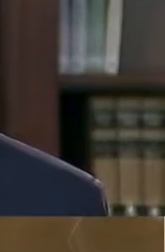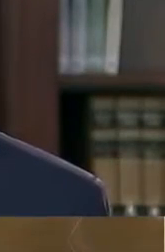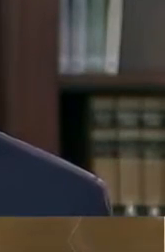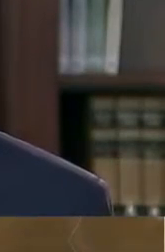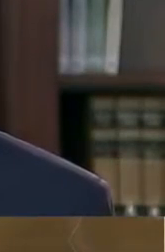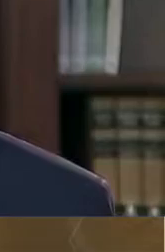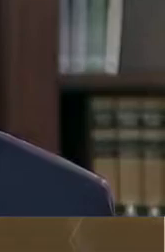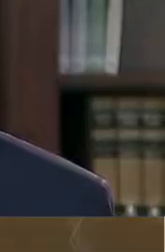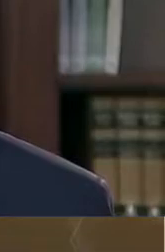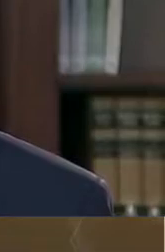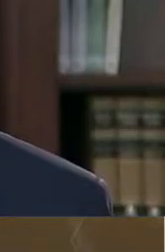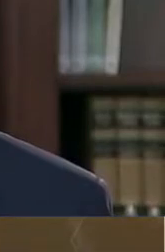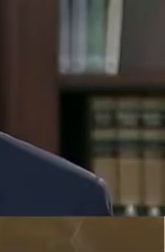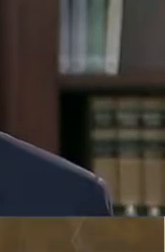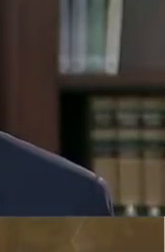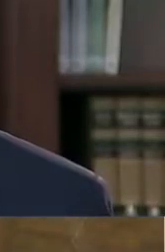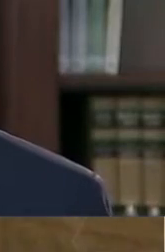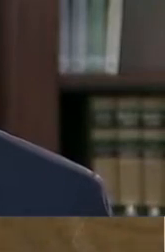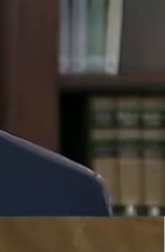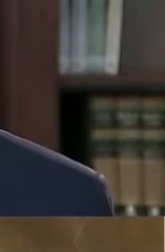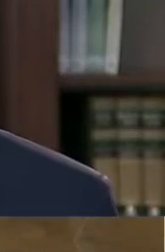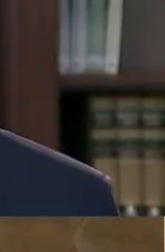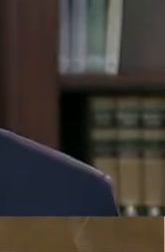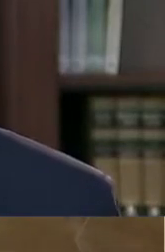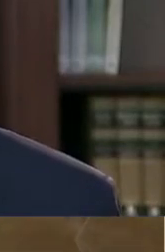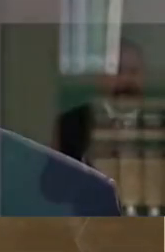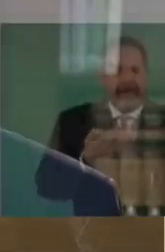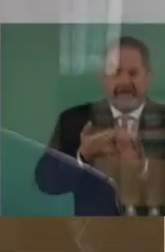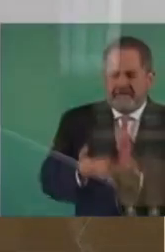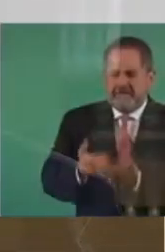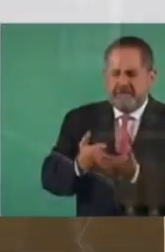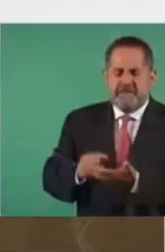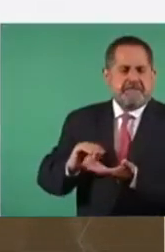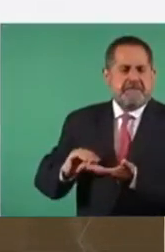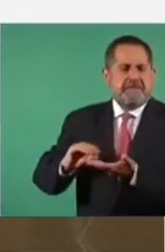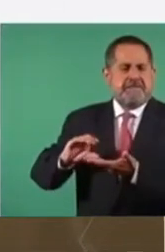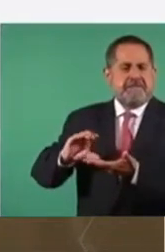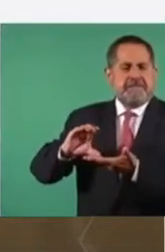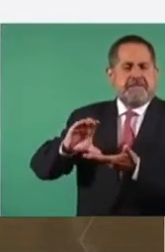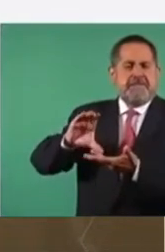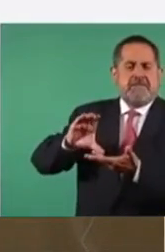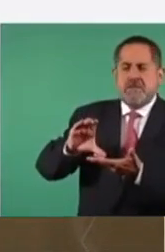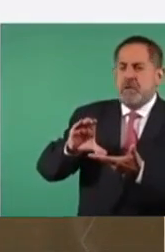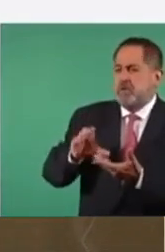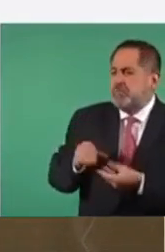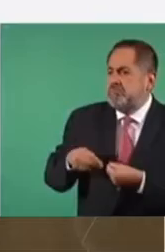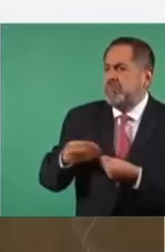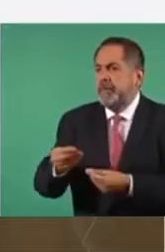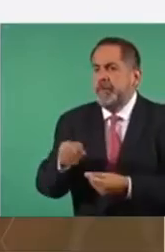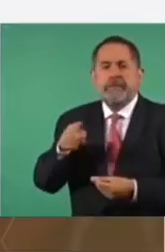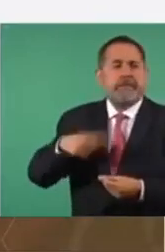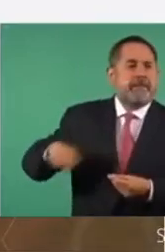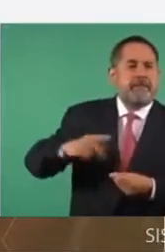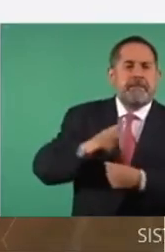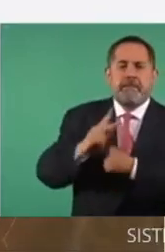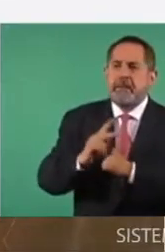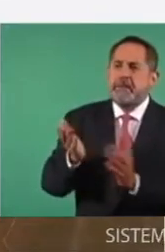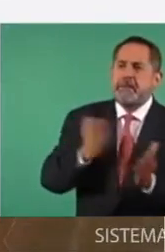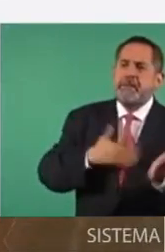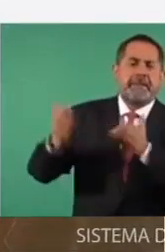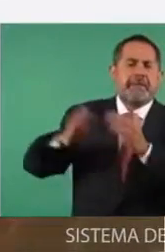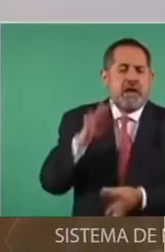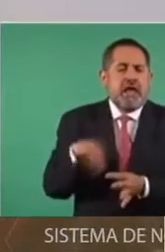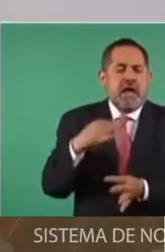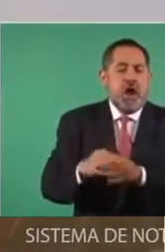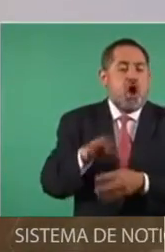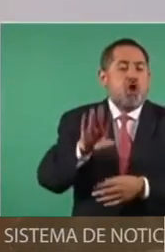su círculo más cercano. Este miércoles 1 de septiembre surgió la noticia a nivel nacional de que ya hay una acusación de la